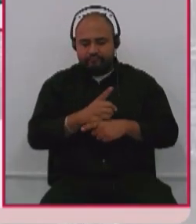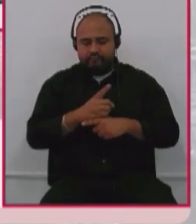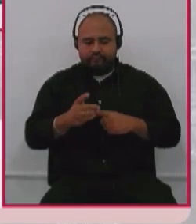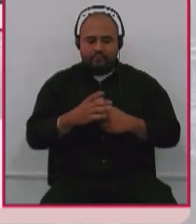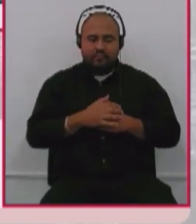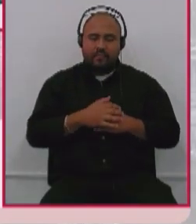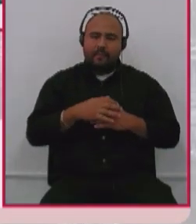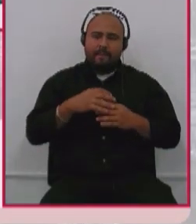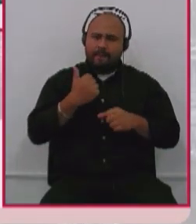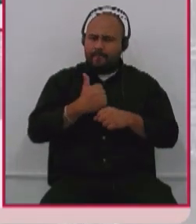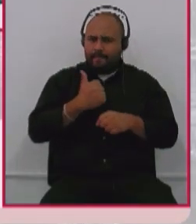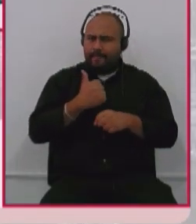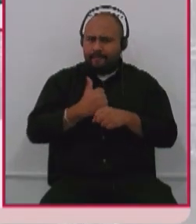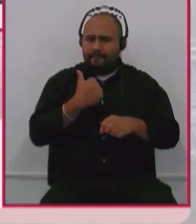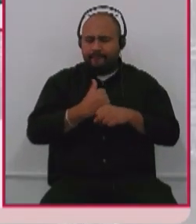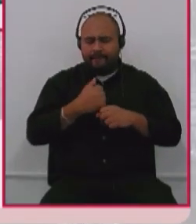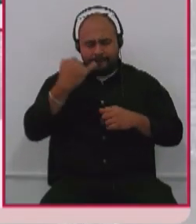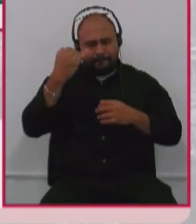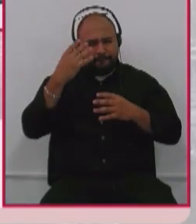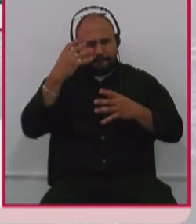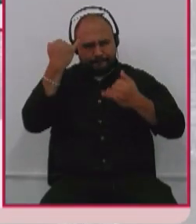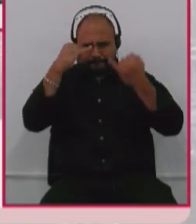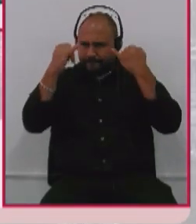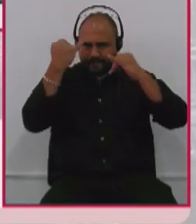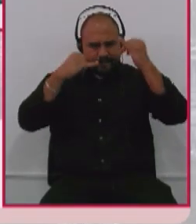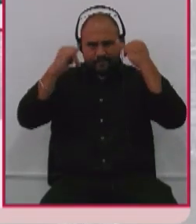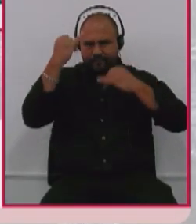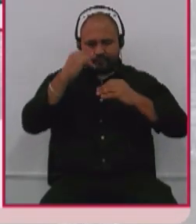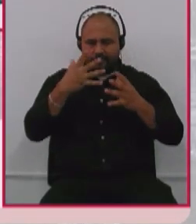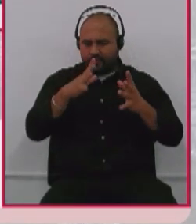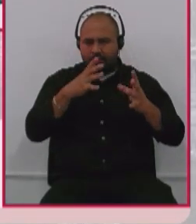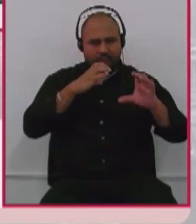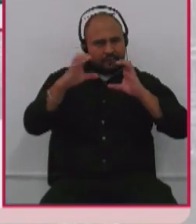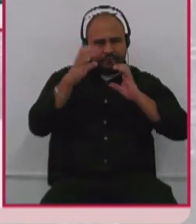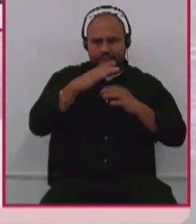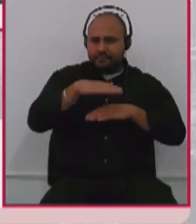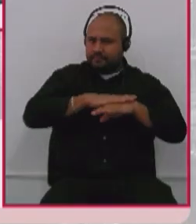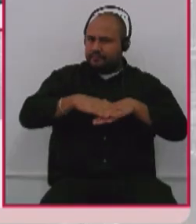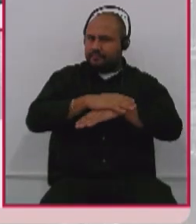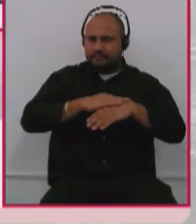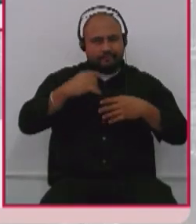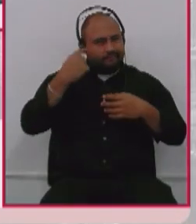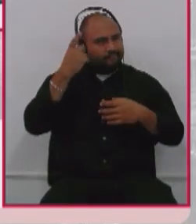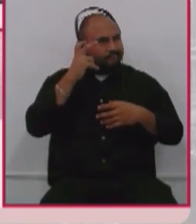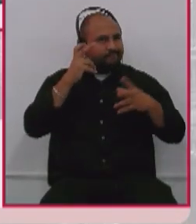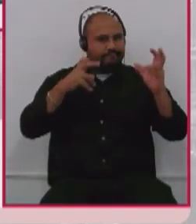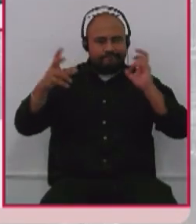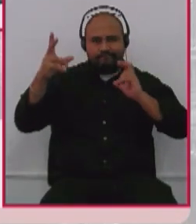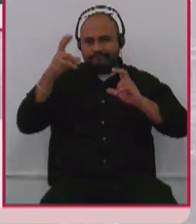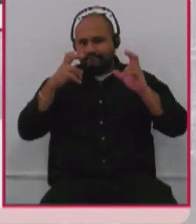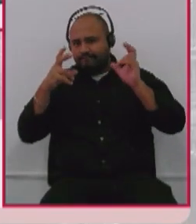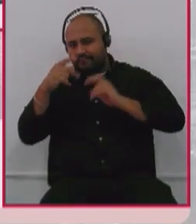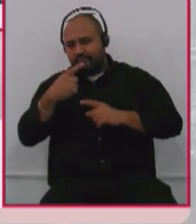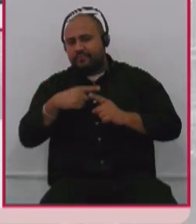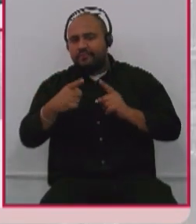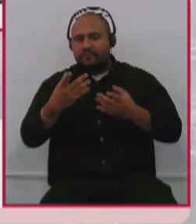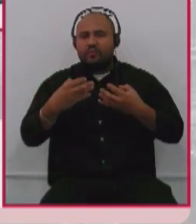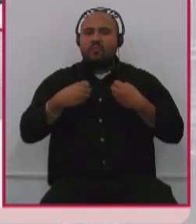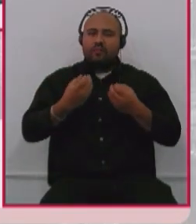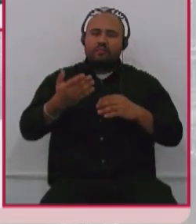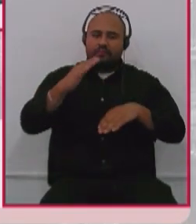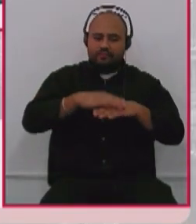puso a trabajar y a idear un montón de ideas. Muchas de ellas ya estaban por ahí dando vueltas, pero necesitaban ser implementadas de forma